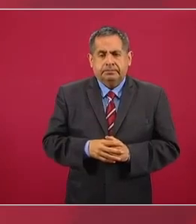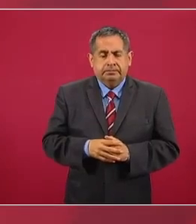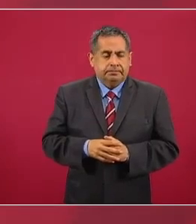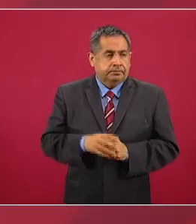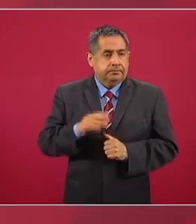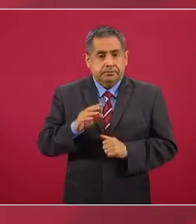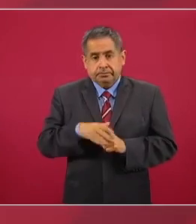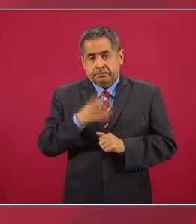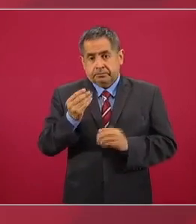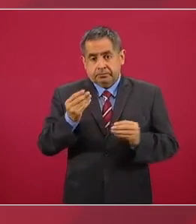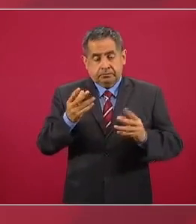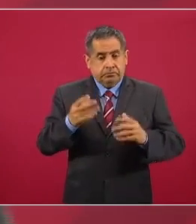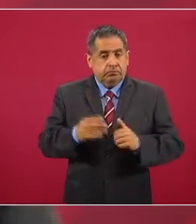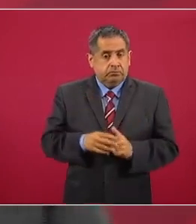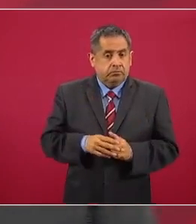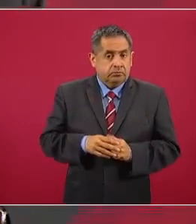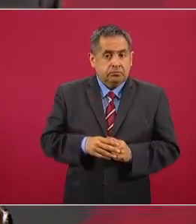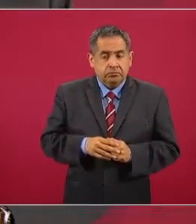muchos